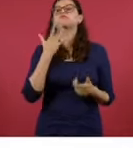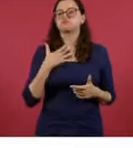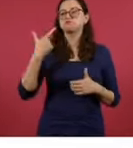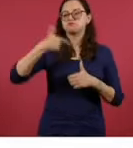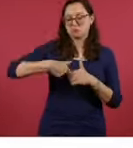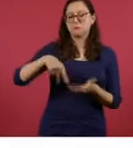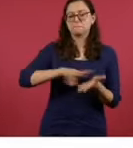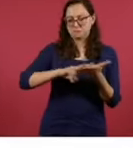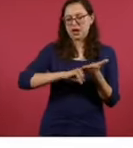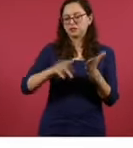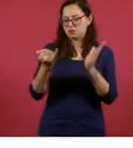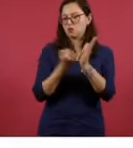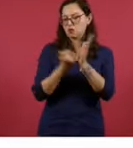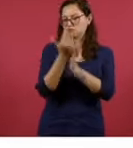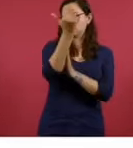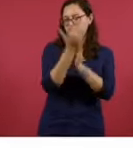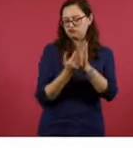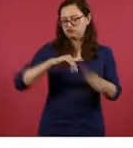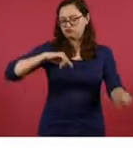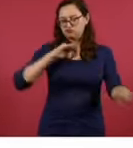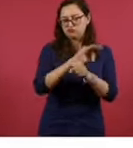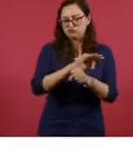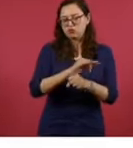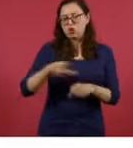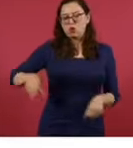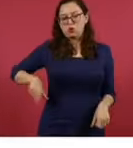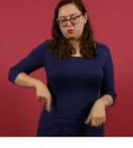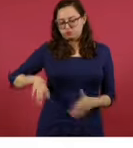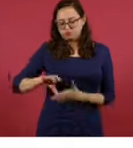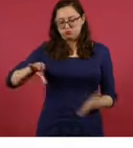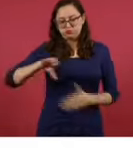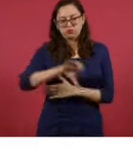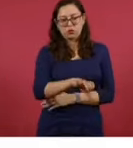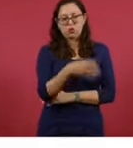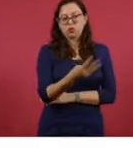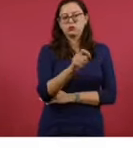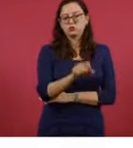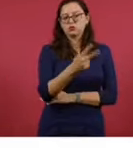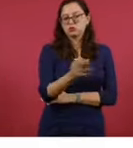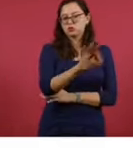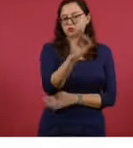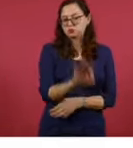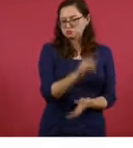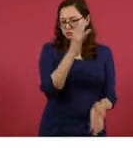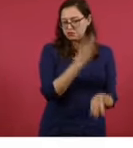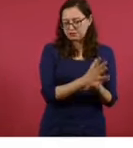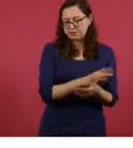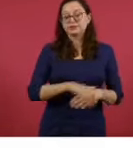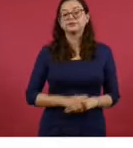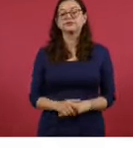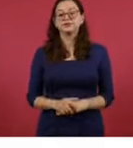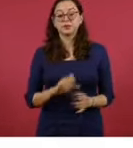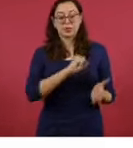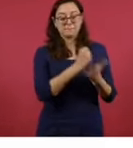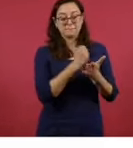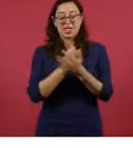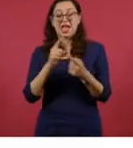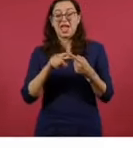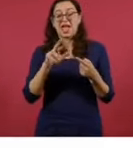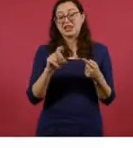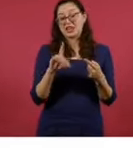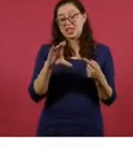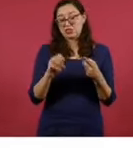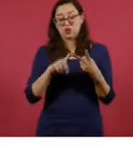en la gasolina regular con 4.2% para esta. En cuanto a los indicadores de ganancia por marca a nivel nacional, tenemos a Redco, Chevron y